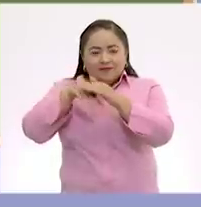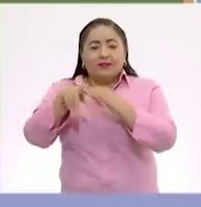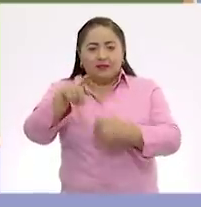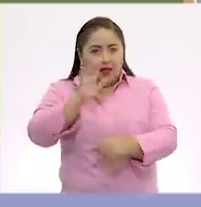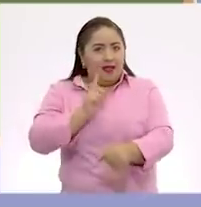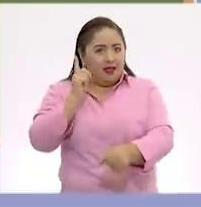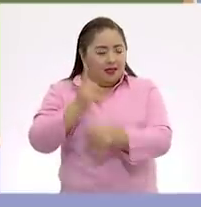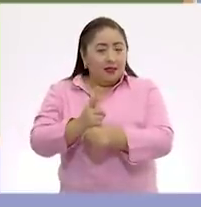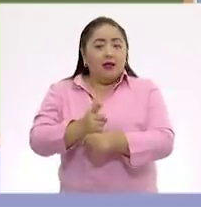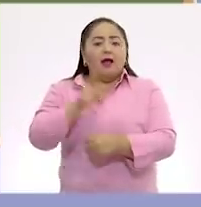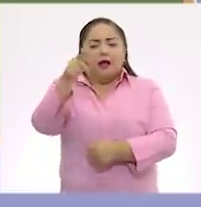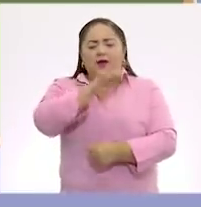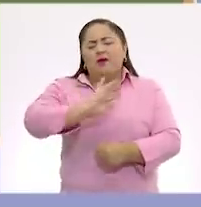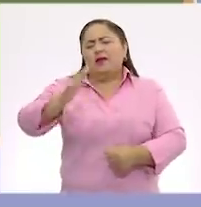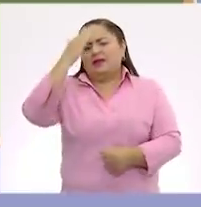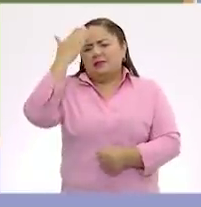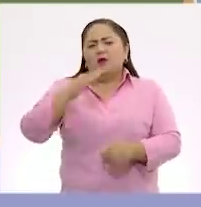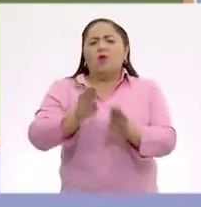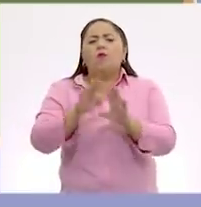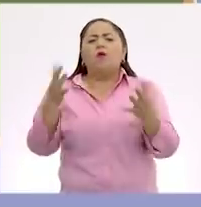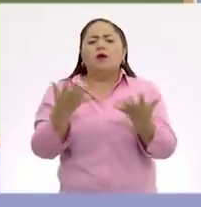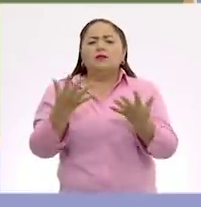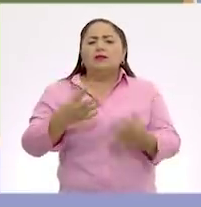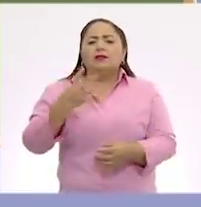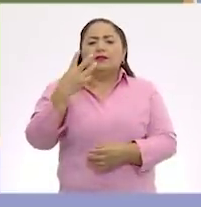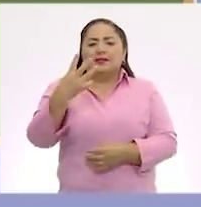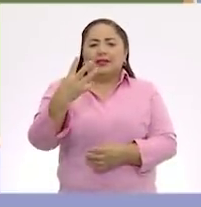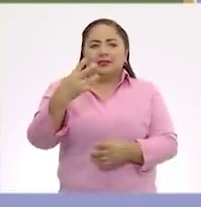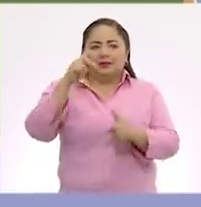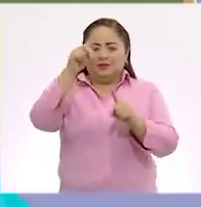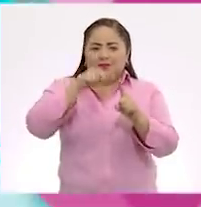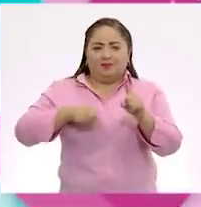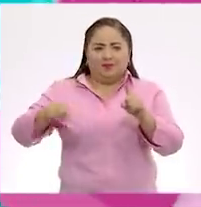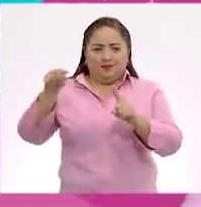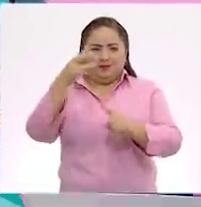dan cuenta? Ahora sabemos cómo hacer figuras tridimensionales.